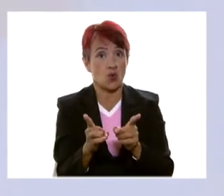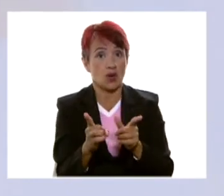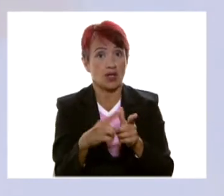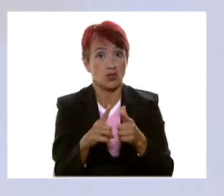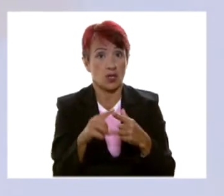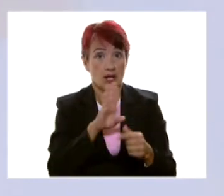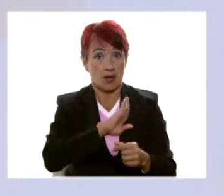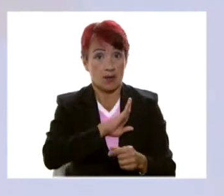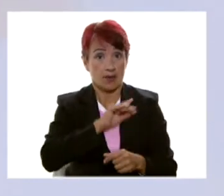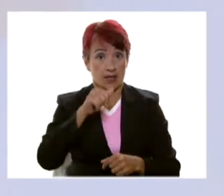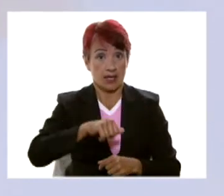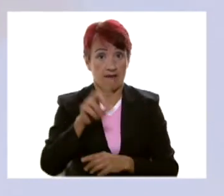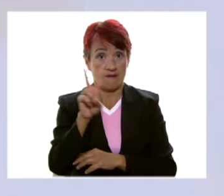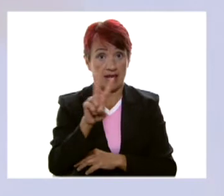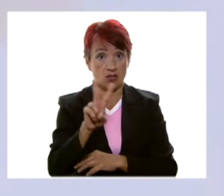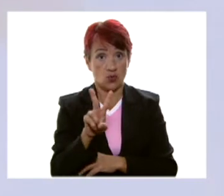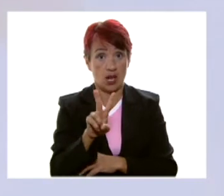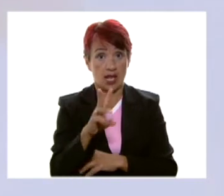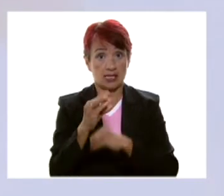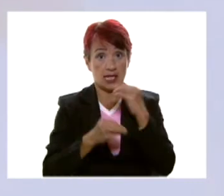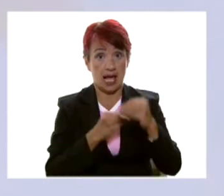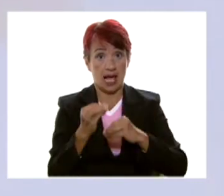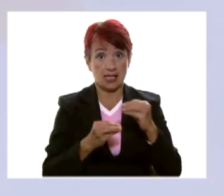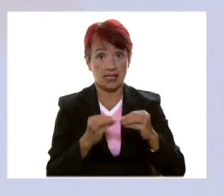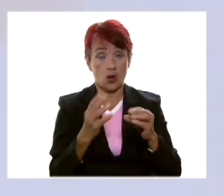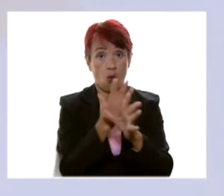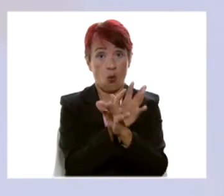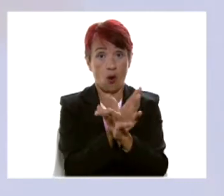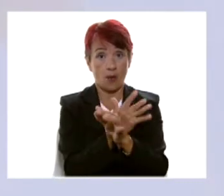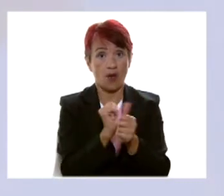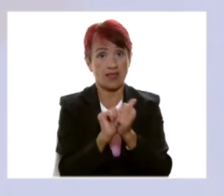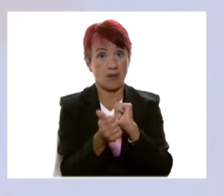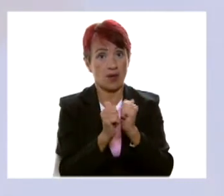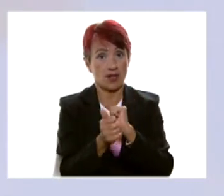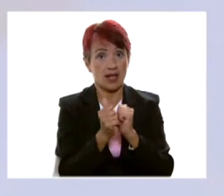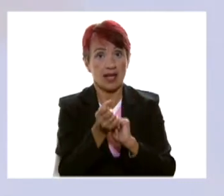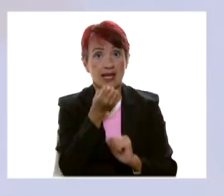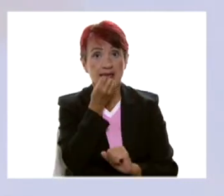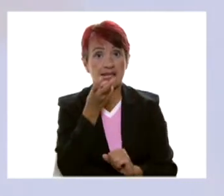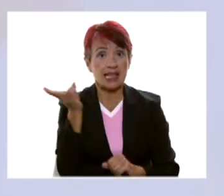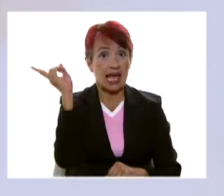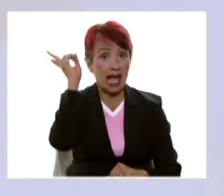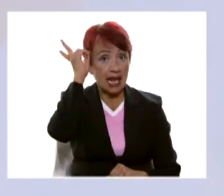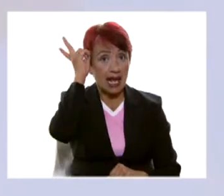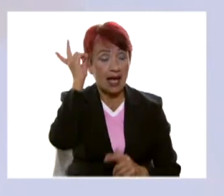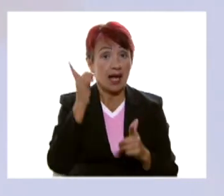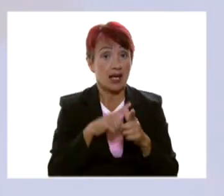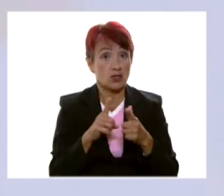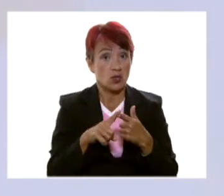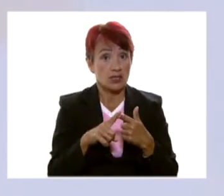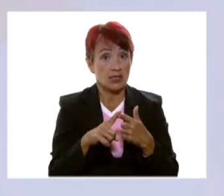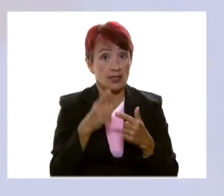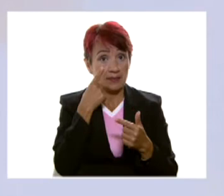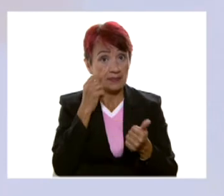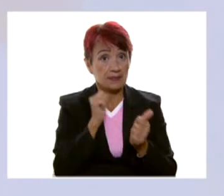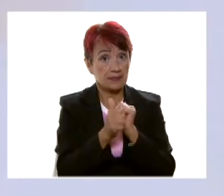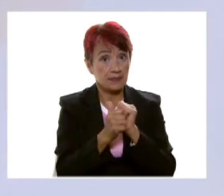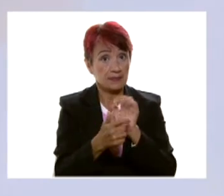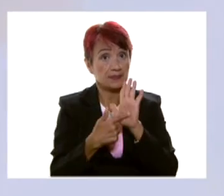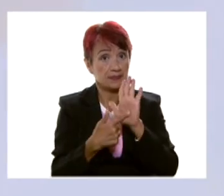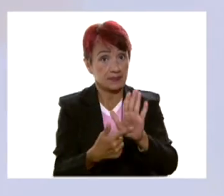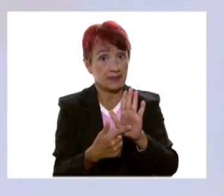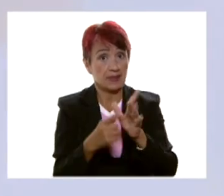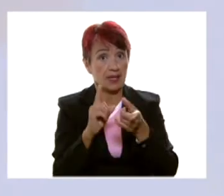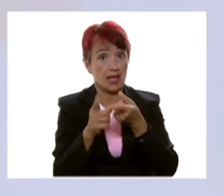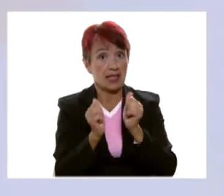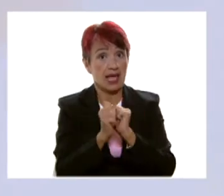nuestro país se realizan los Juegos Deportivos Indígenas. Entonces allí se ven señalados algunos de